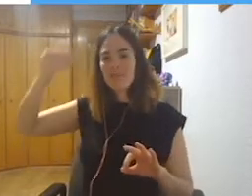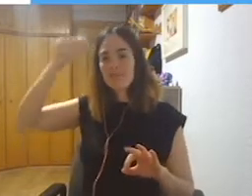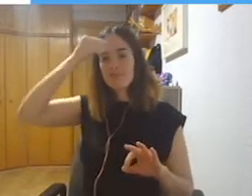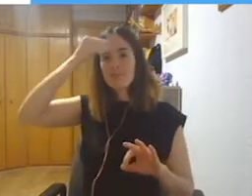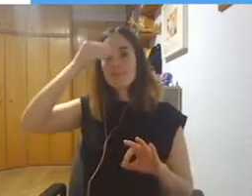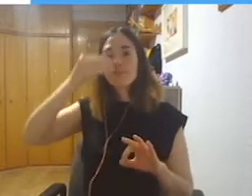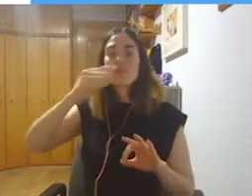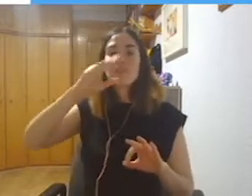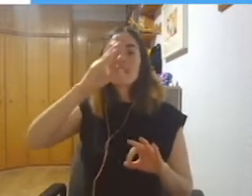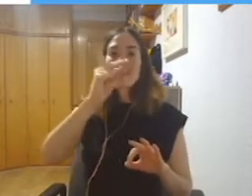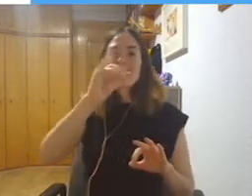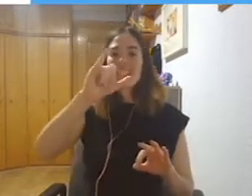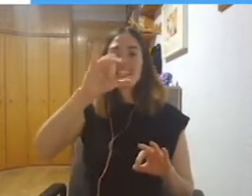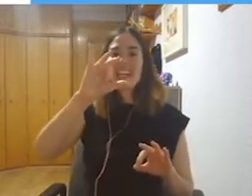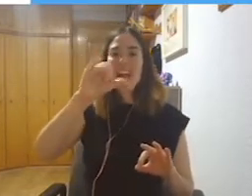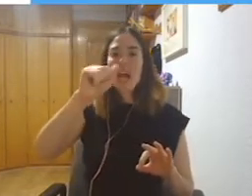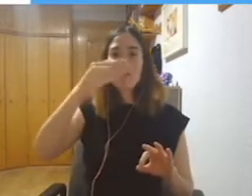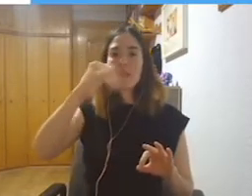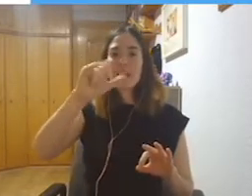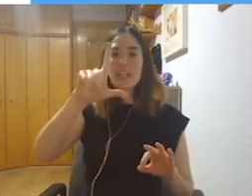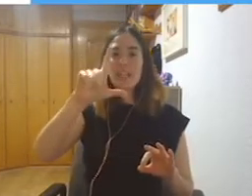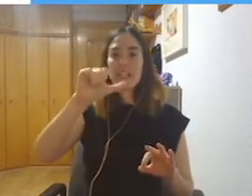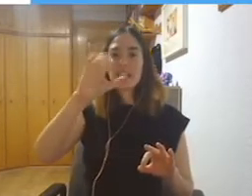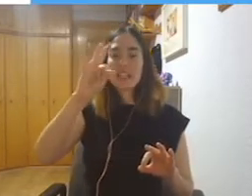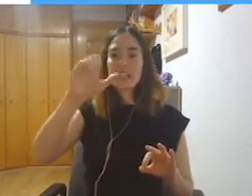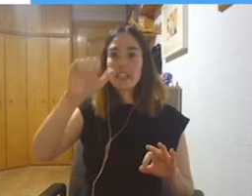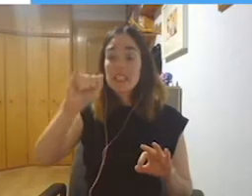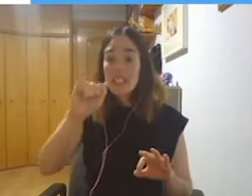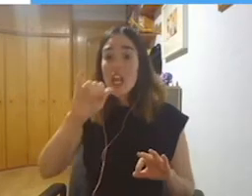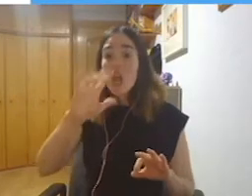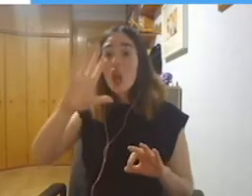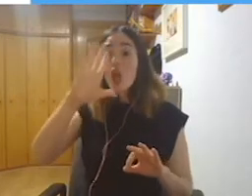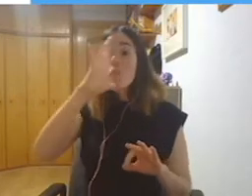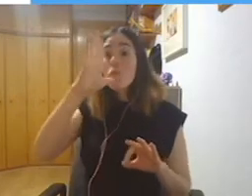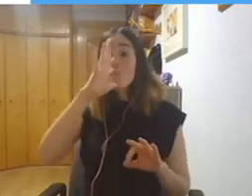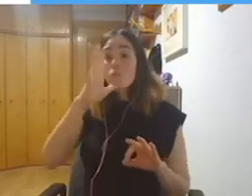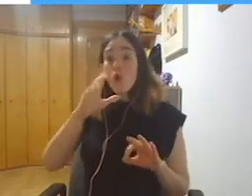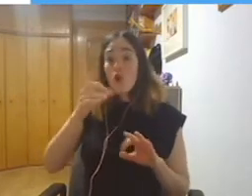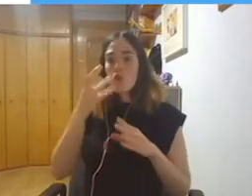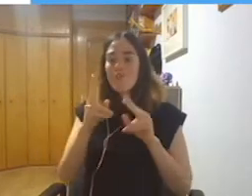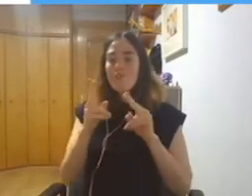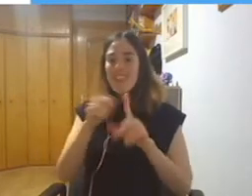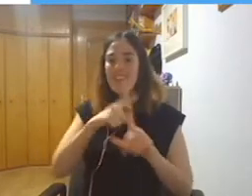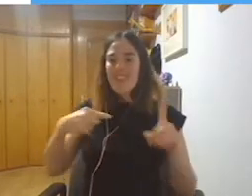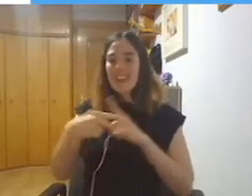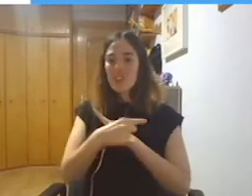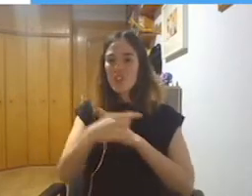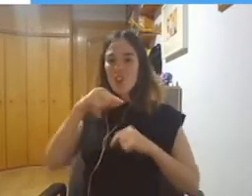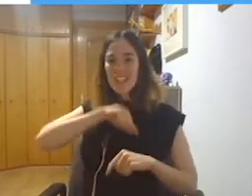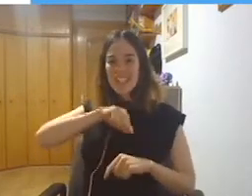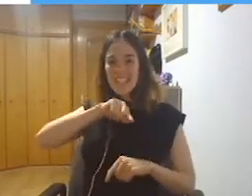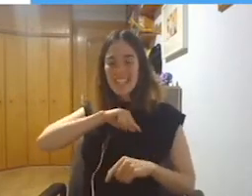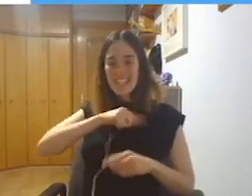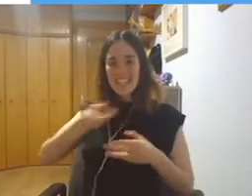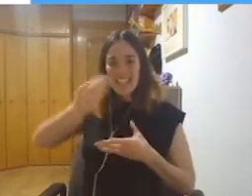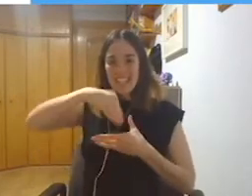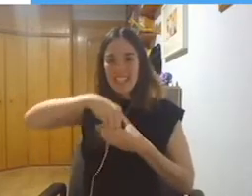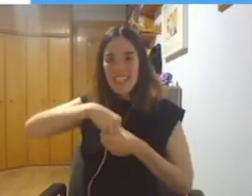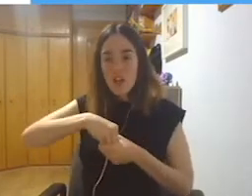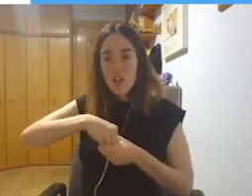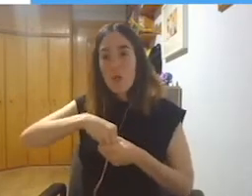hoy en día, es el de disability, que es la suma de los factores internos, lo propio que